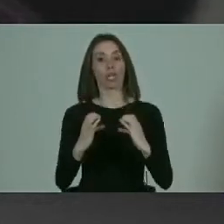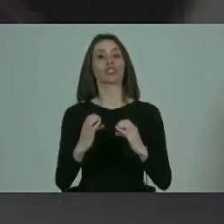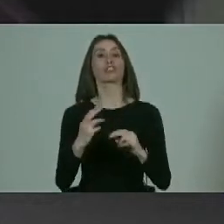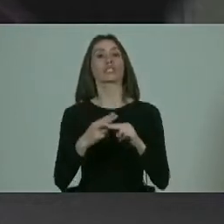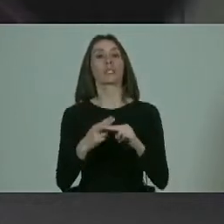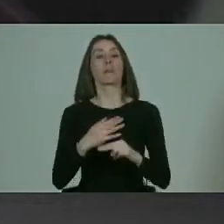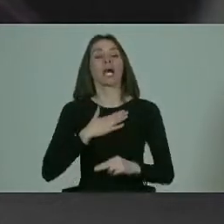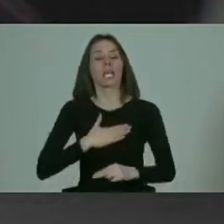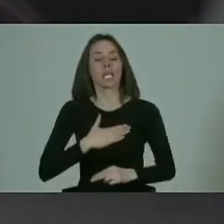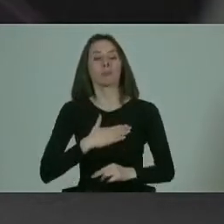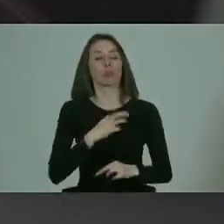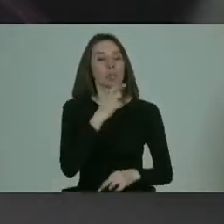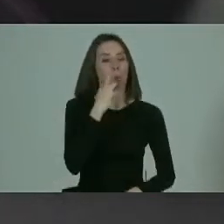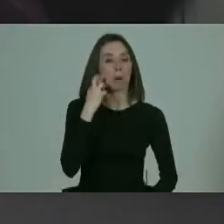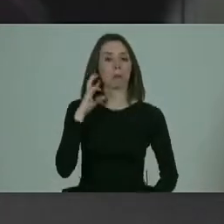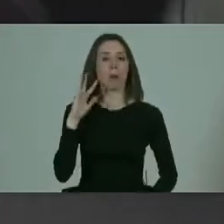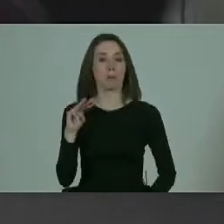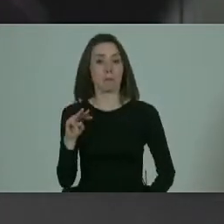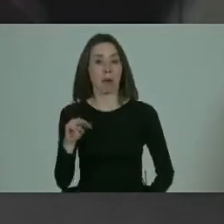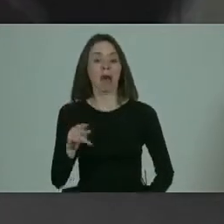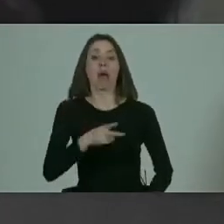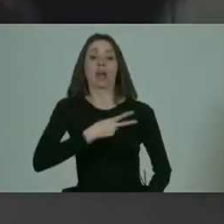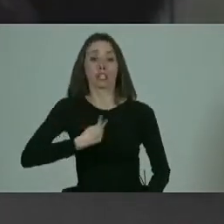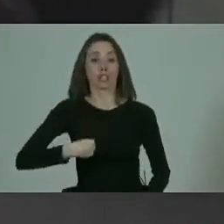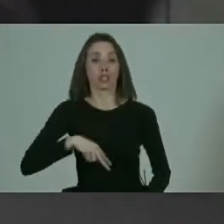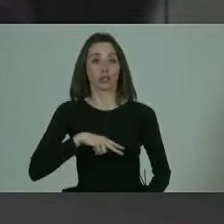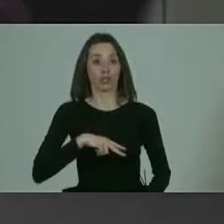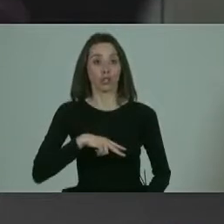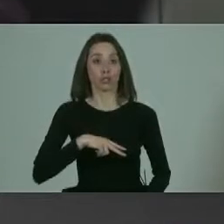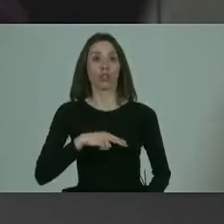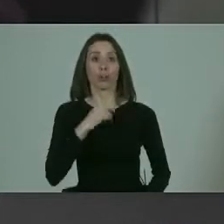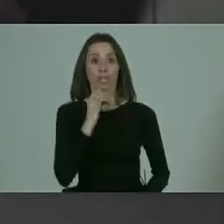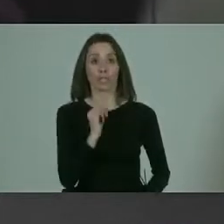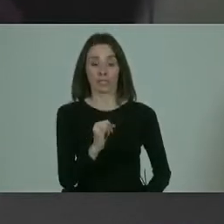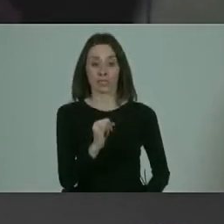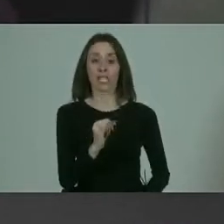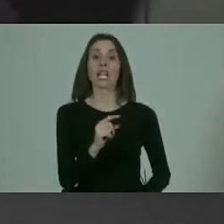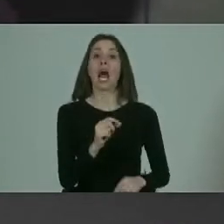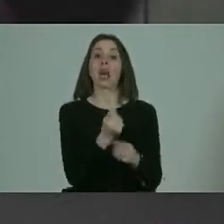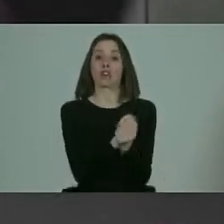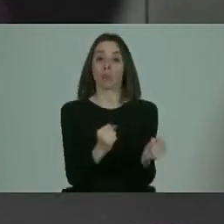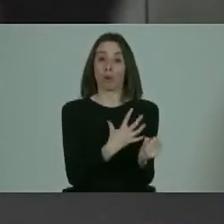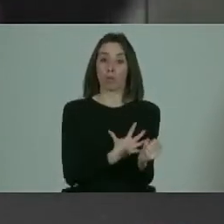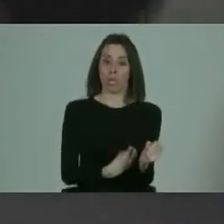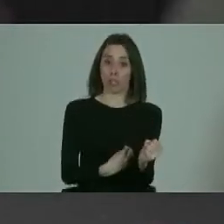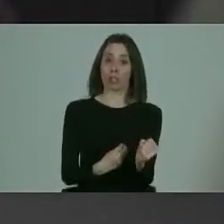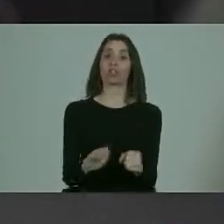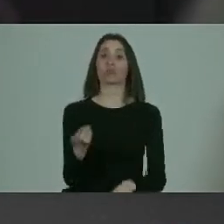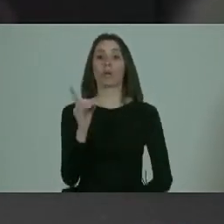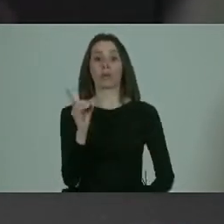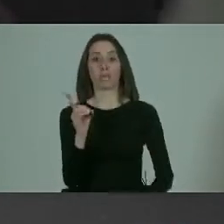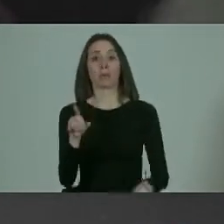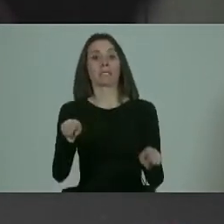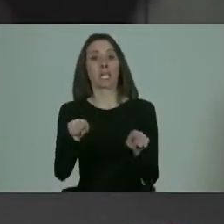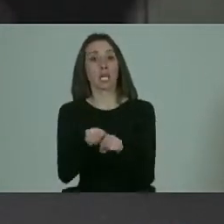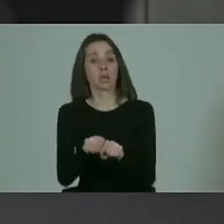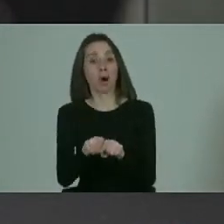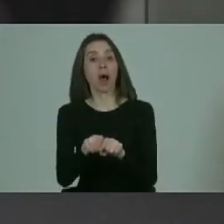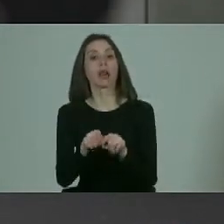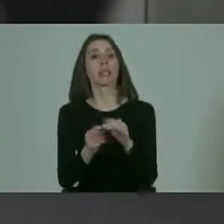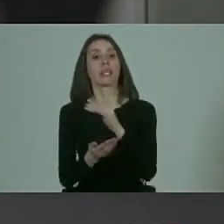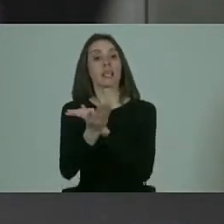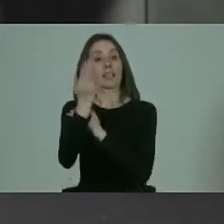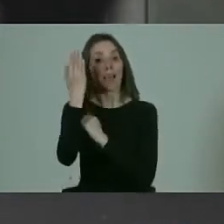padres porque efectivamente nosotros tomamos la infertilidad como una discapacidad tal cual como lo hicimos en algún